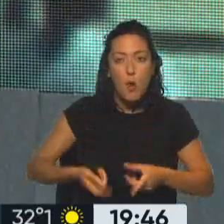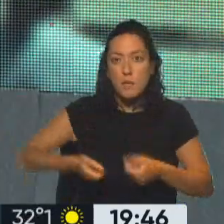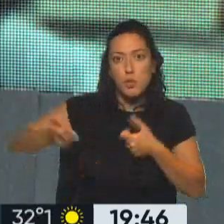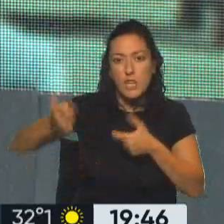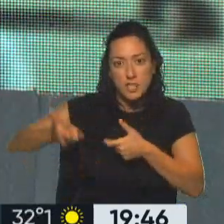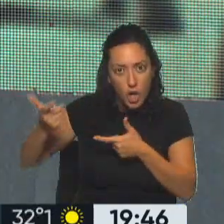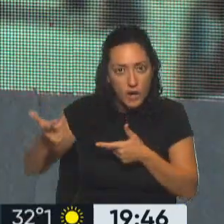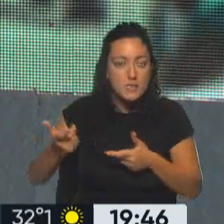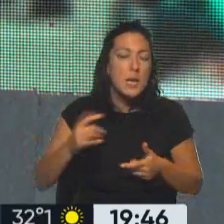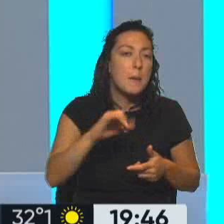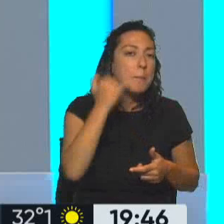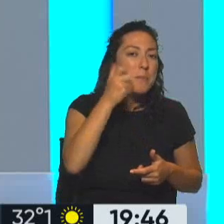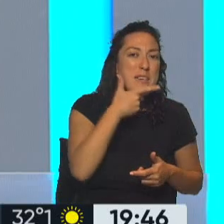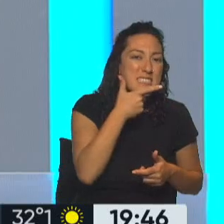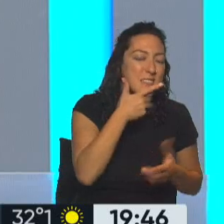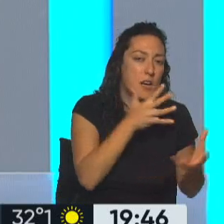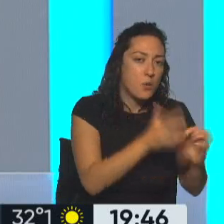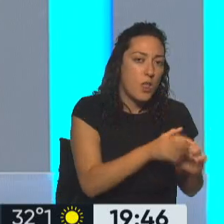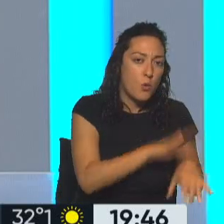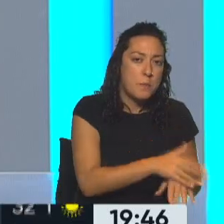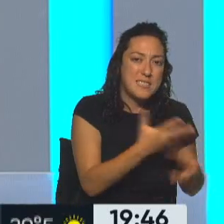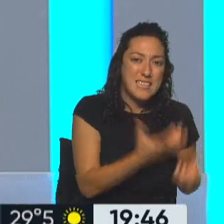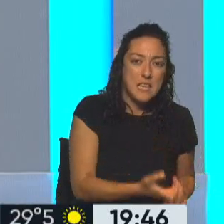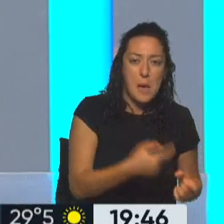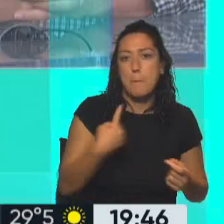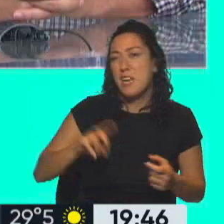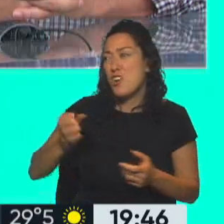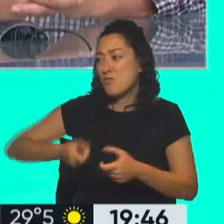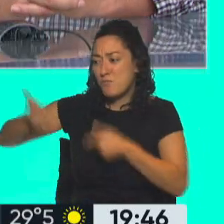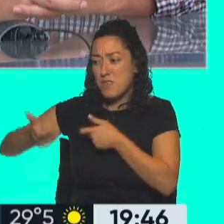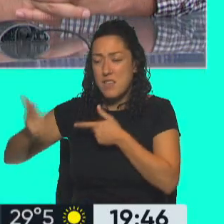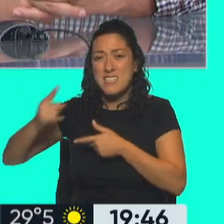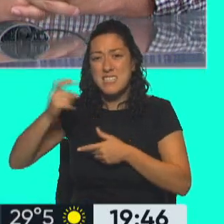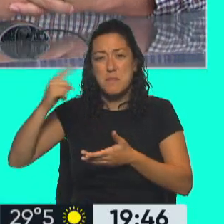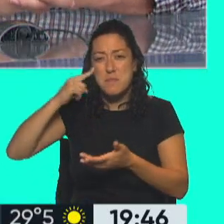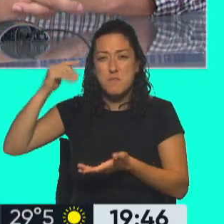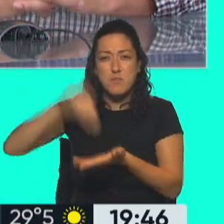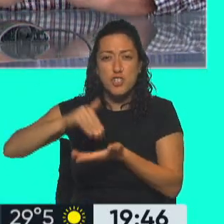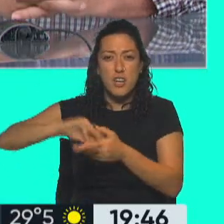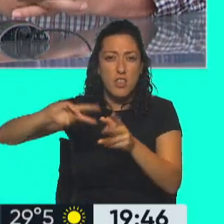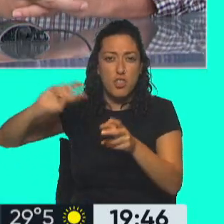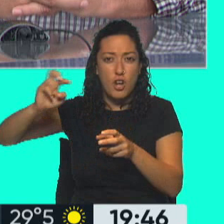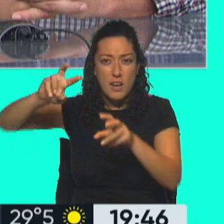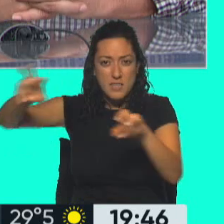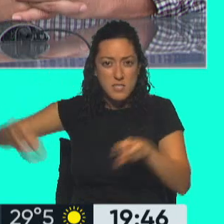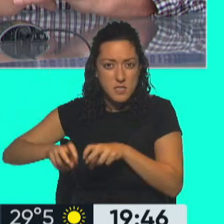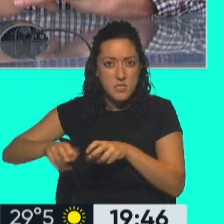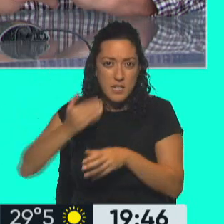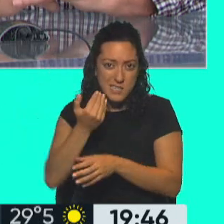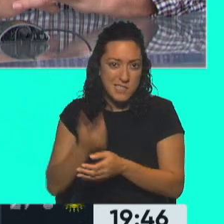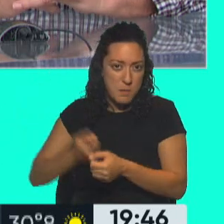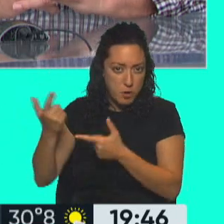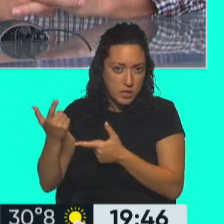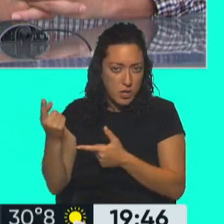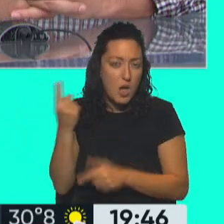que afecta al pequeño no récord de exportaciones histórica en la República Argentina casi 100 mil millones de dólares ahora bien no